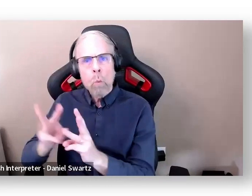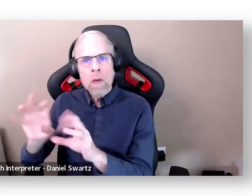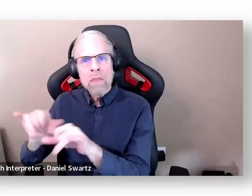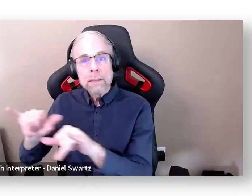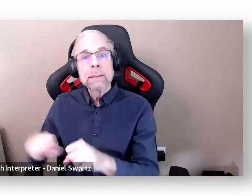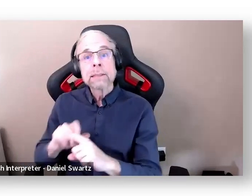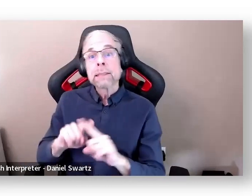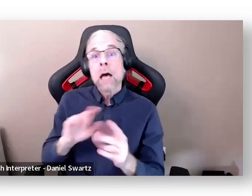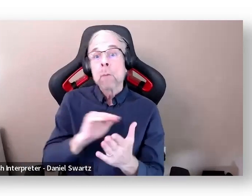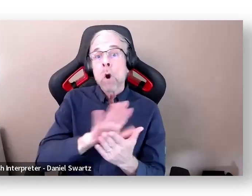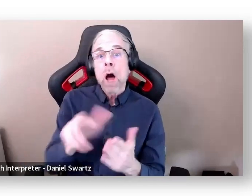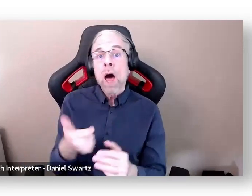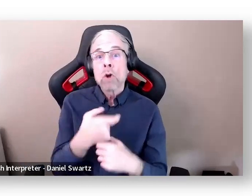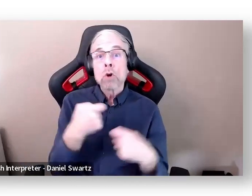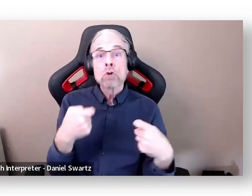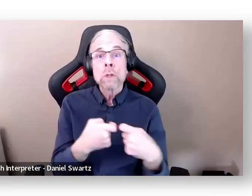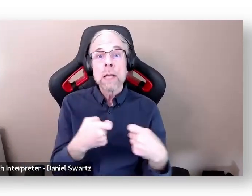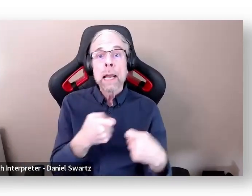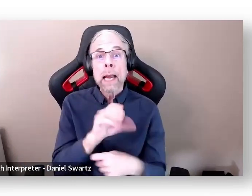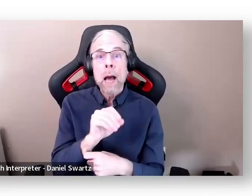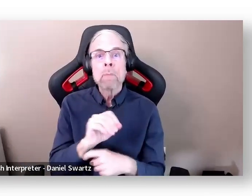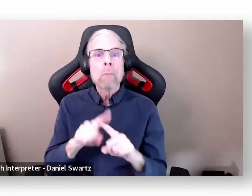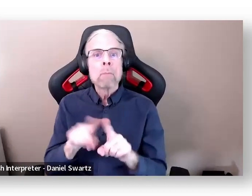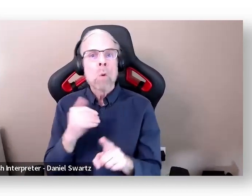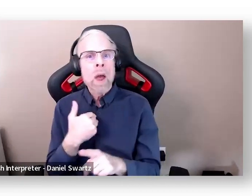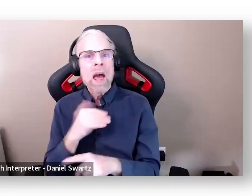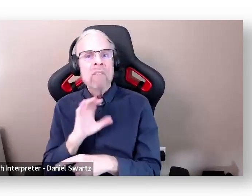todas estaciones de nosotros, pero son estaciones